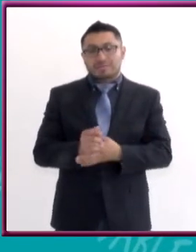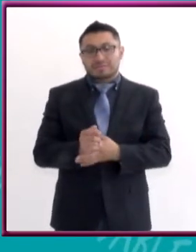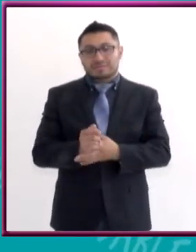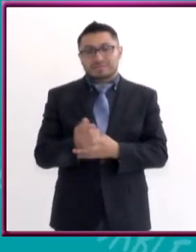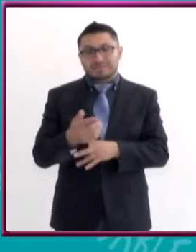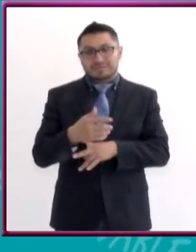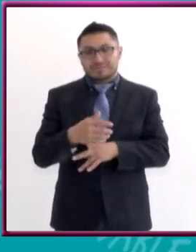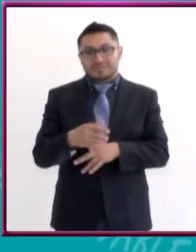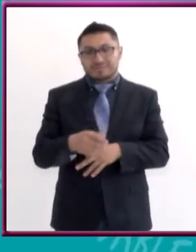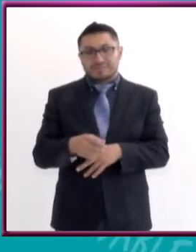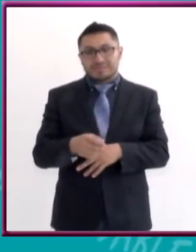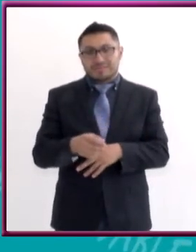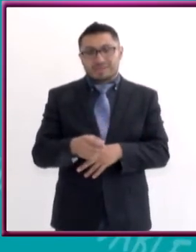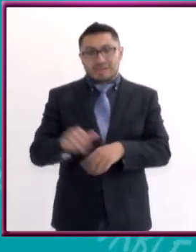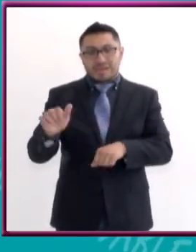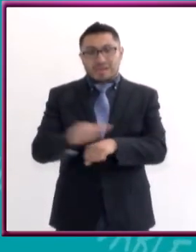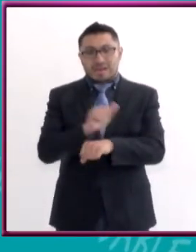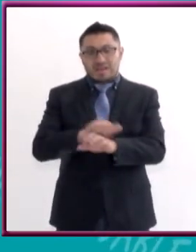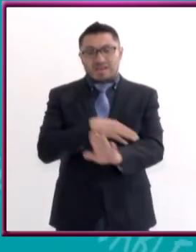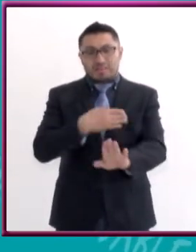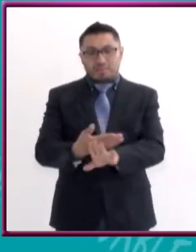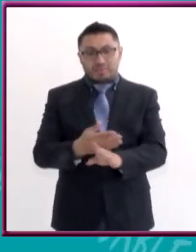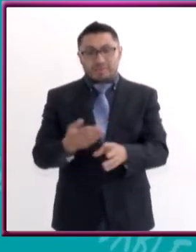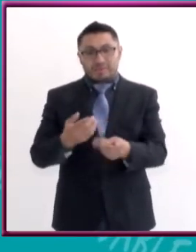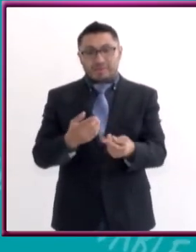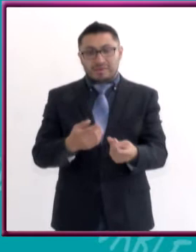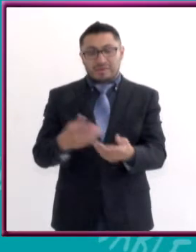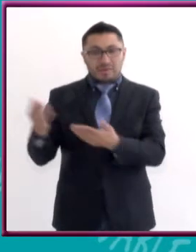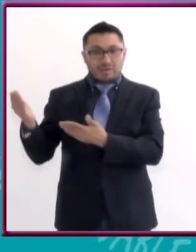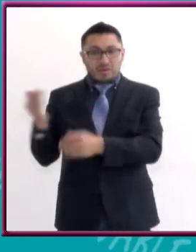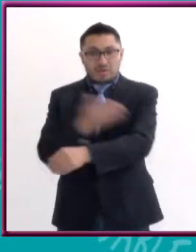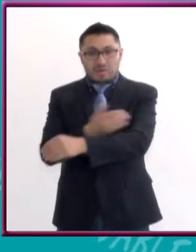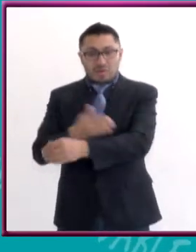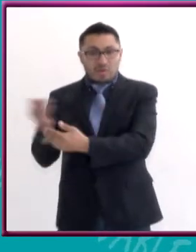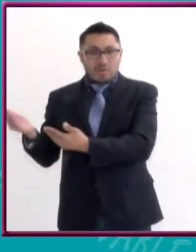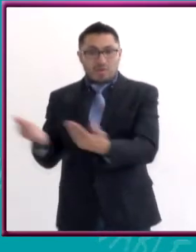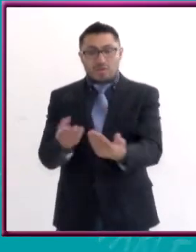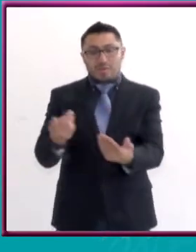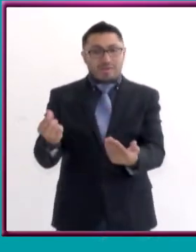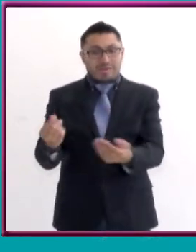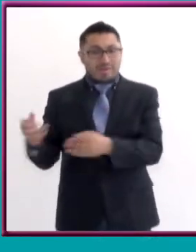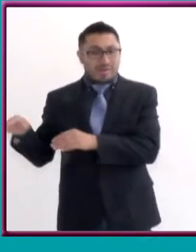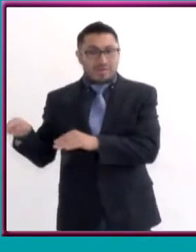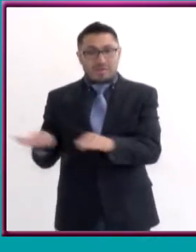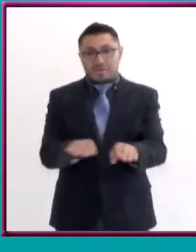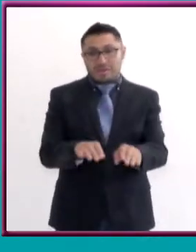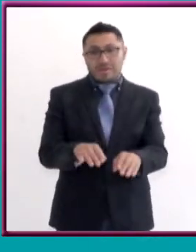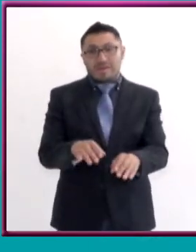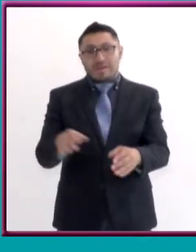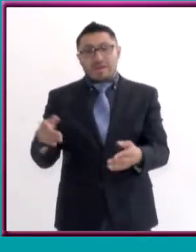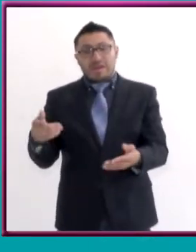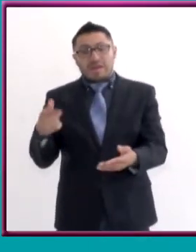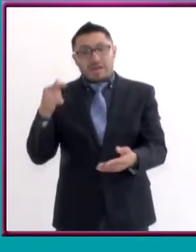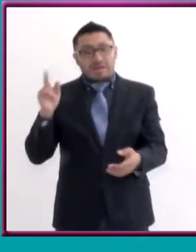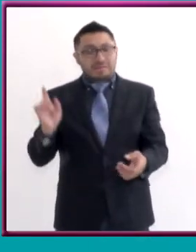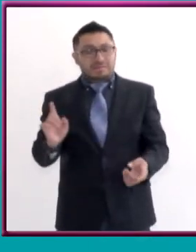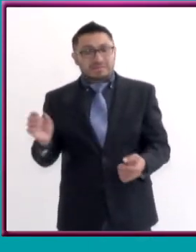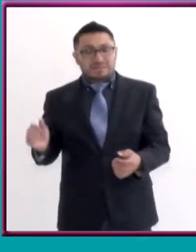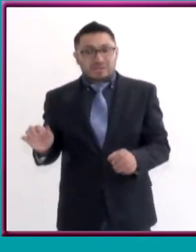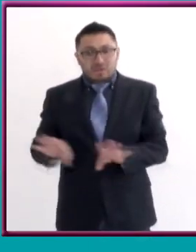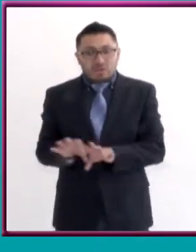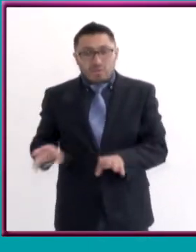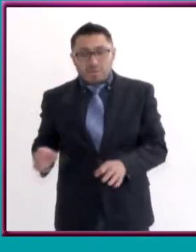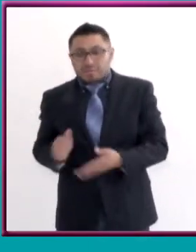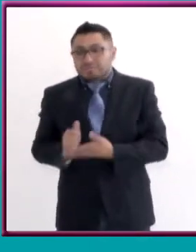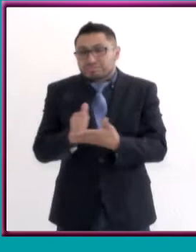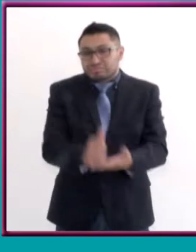que atropellan un perro y llega su compañero perro igual, no sé qué sea de él, y se acerca a él para